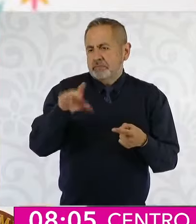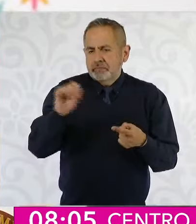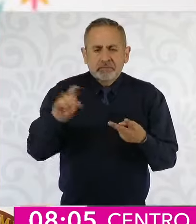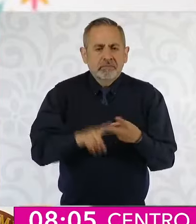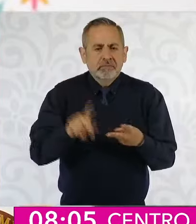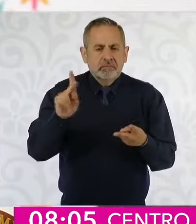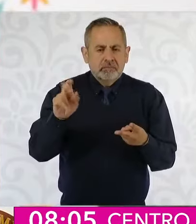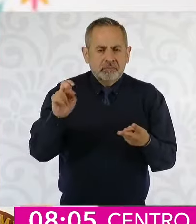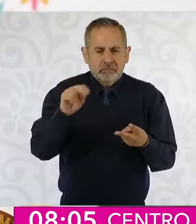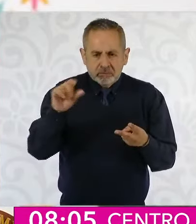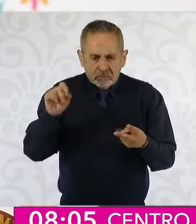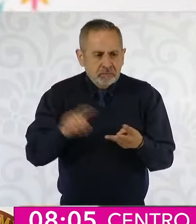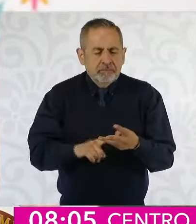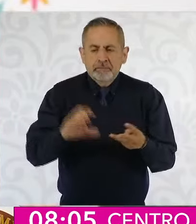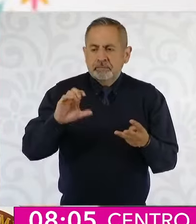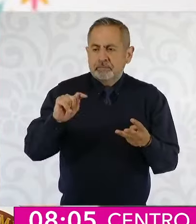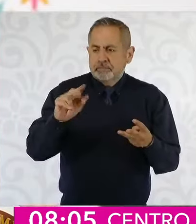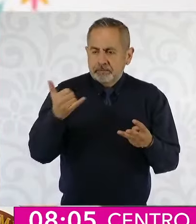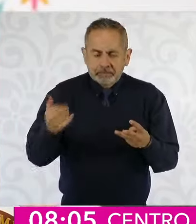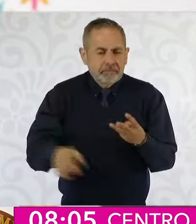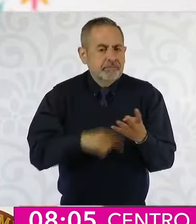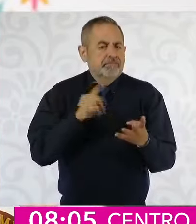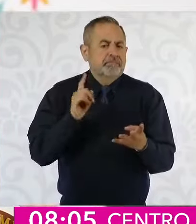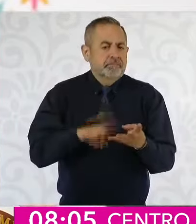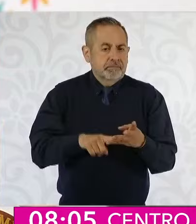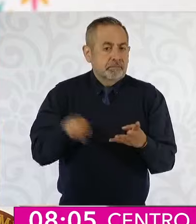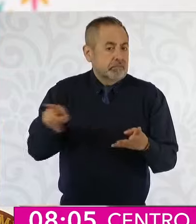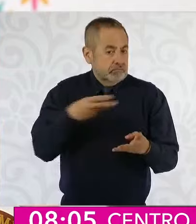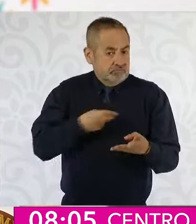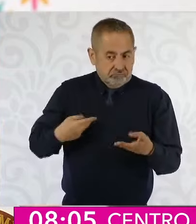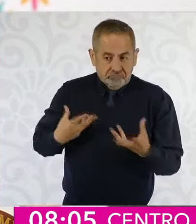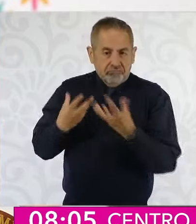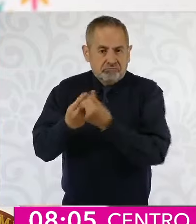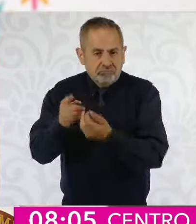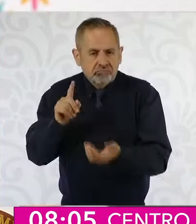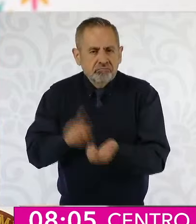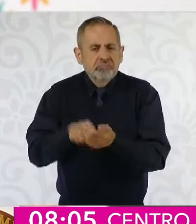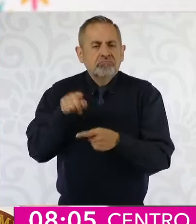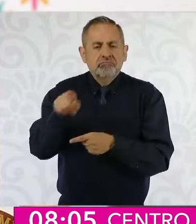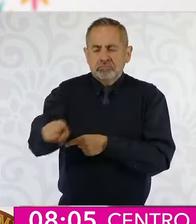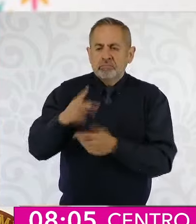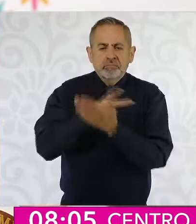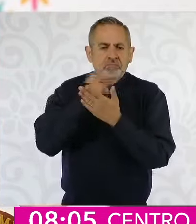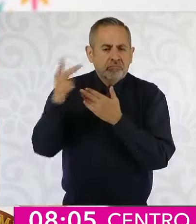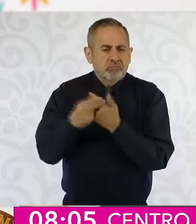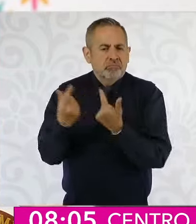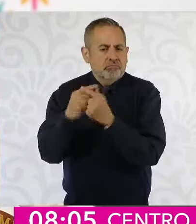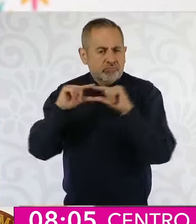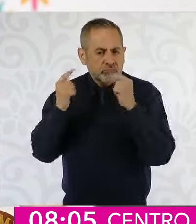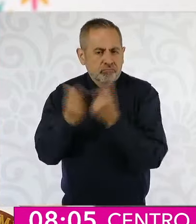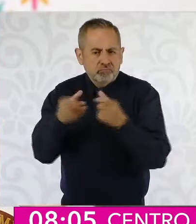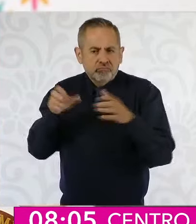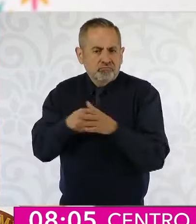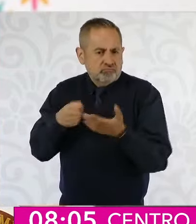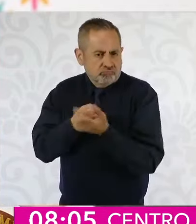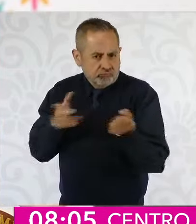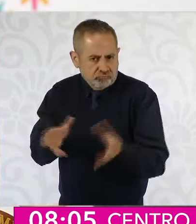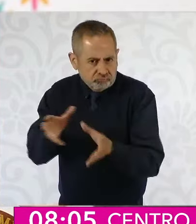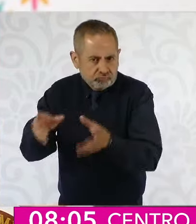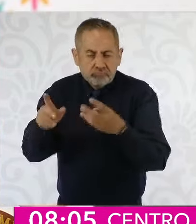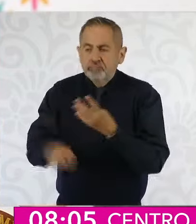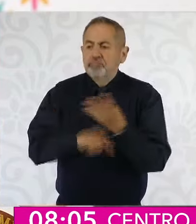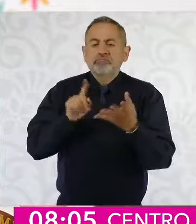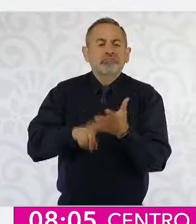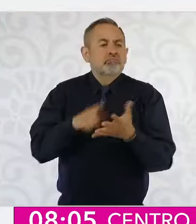como Peñoles, como City Banamex, miembro activo del Border Economic Alliance Group, también del Grupo de Fútbol